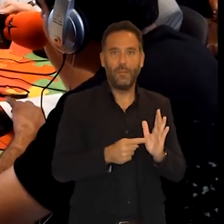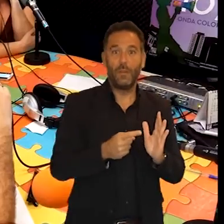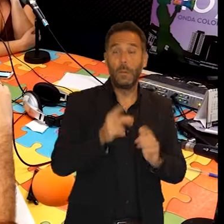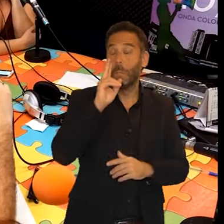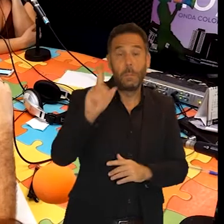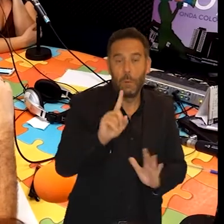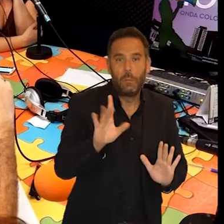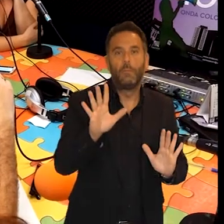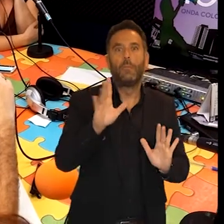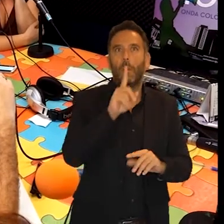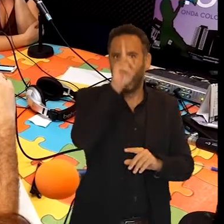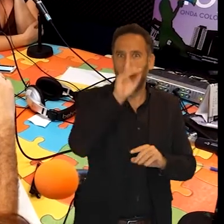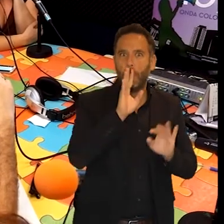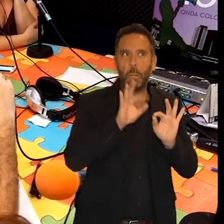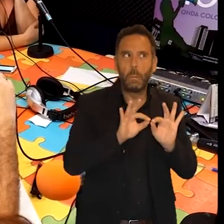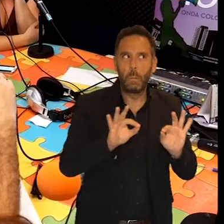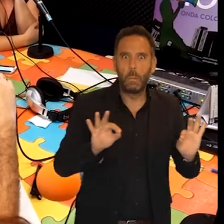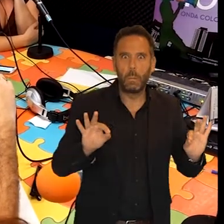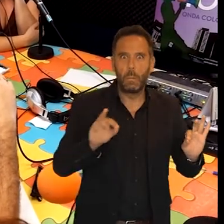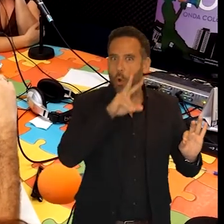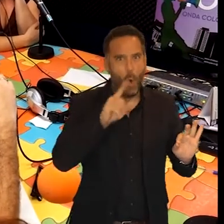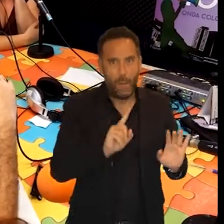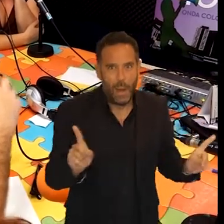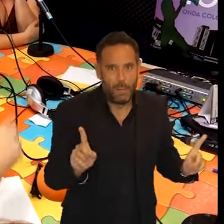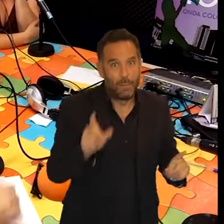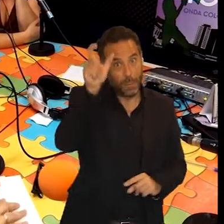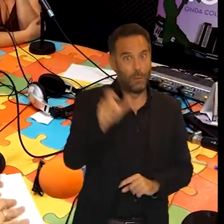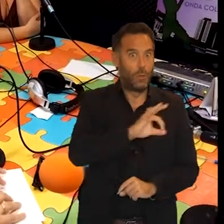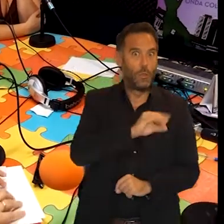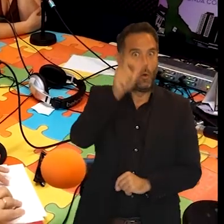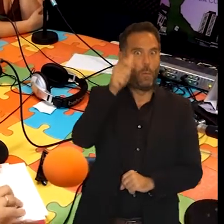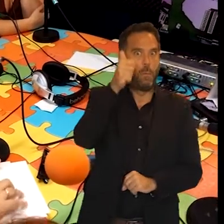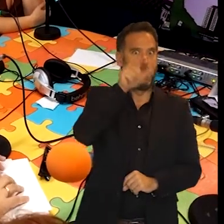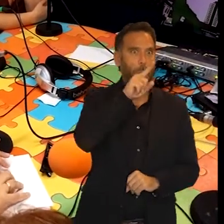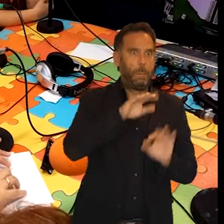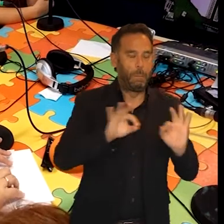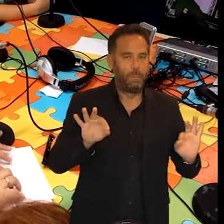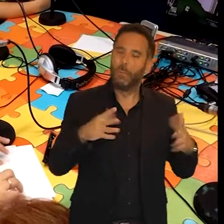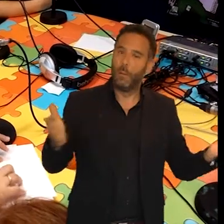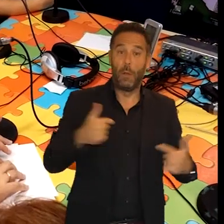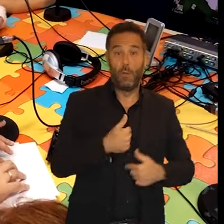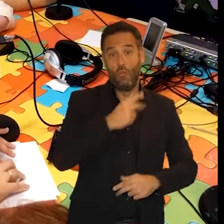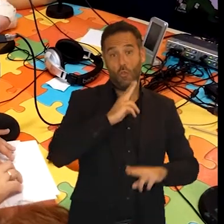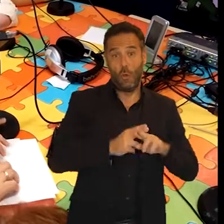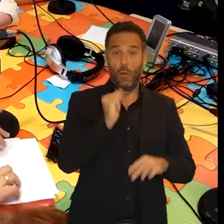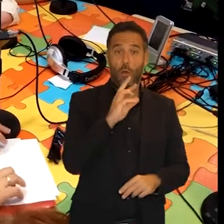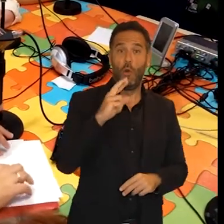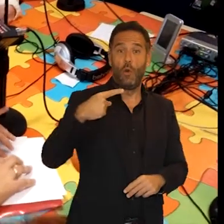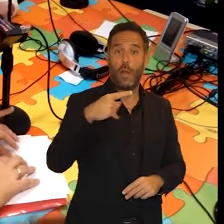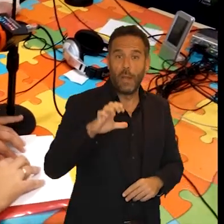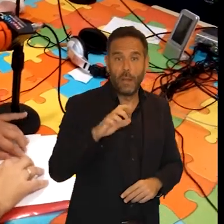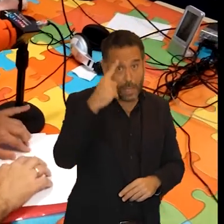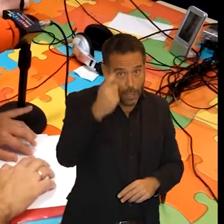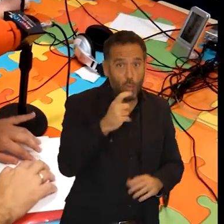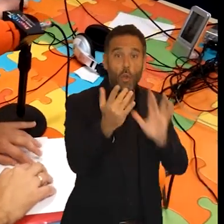aquí. No, es que está muy silencioso. Sí, sí, sí. No habla. El hombre silencioso. Y este que les habla, Jorge García Durán. Te recuerdo las vías